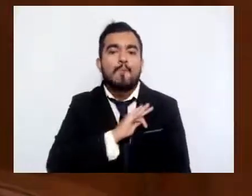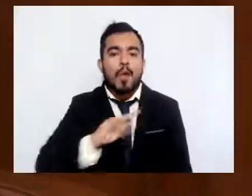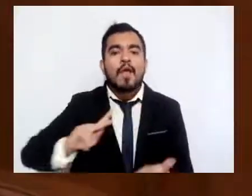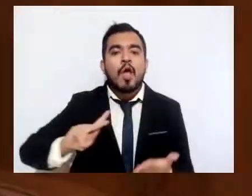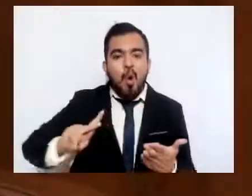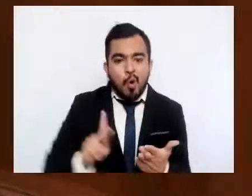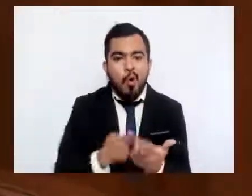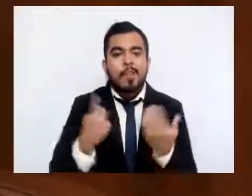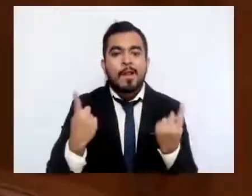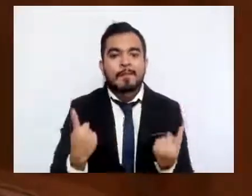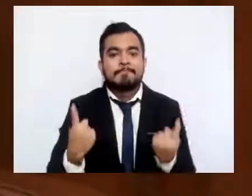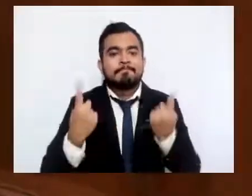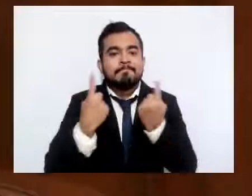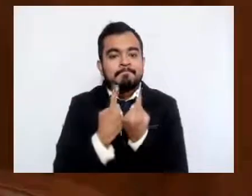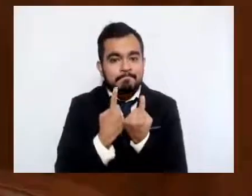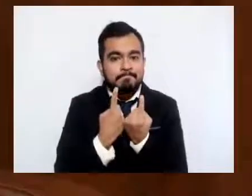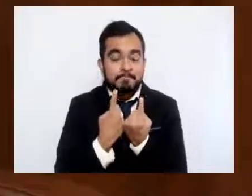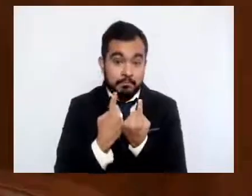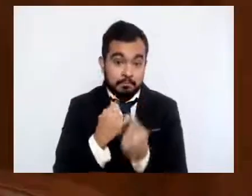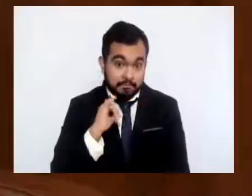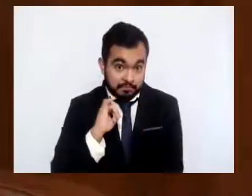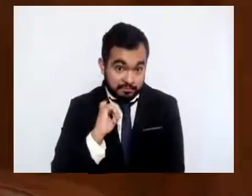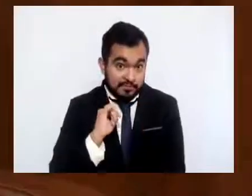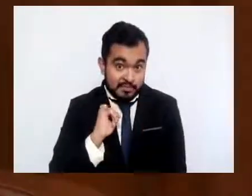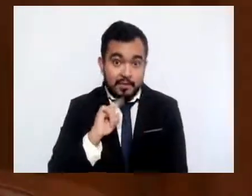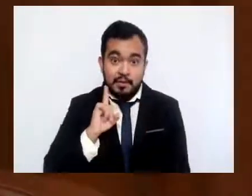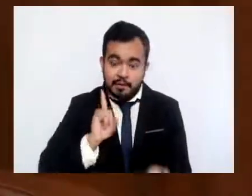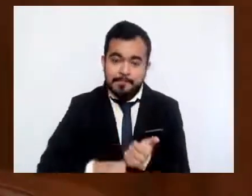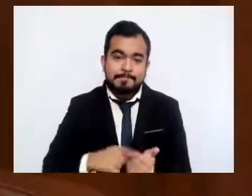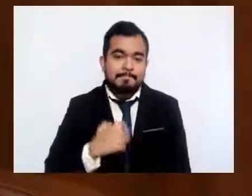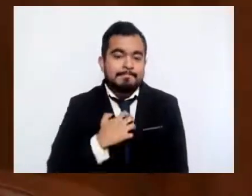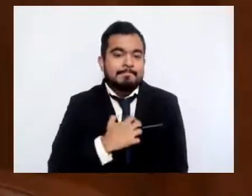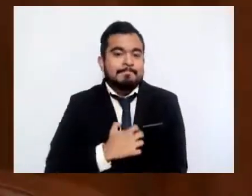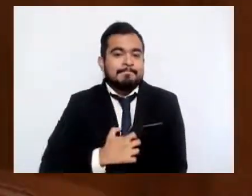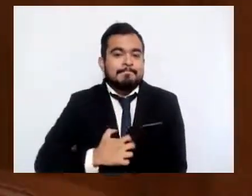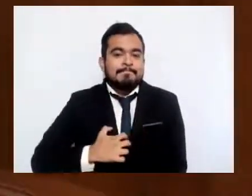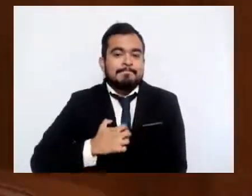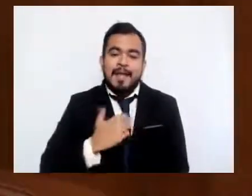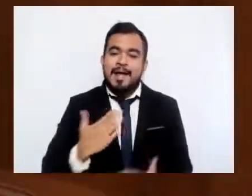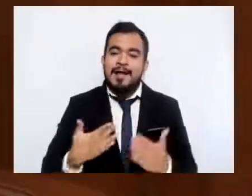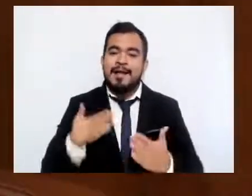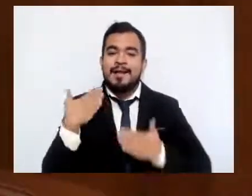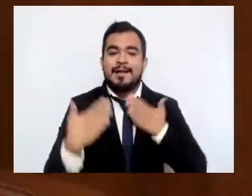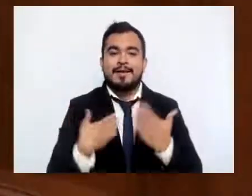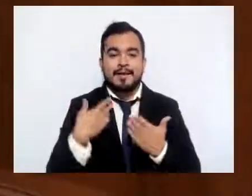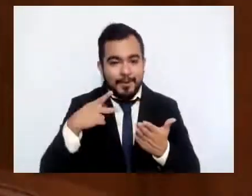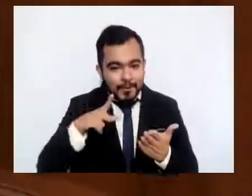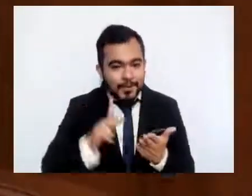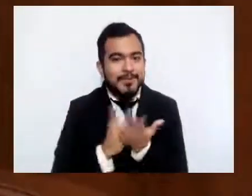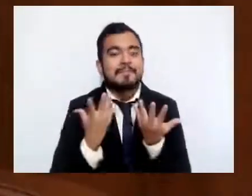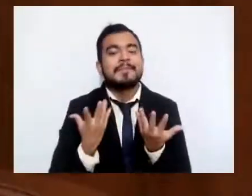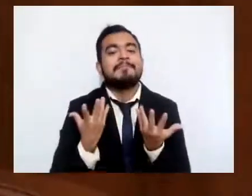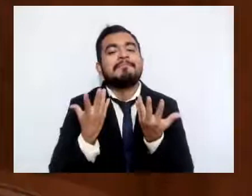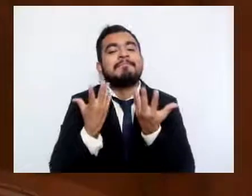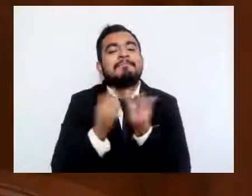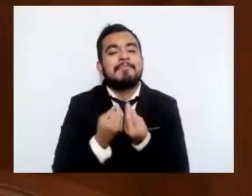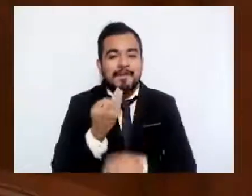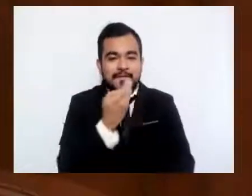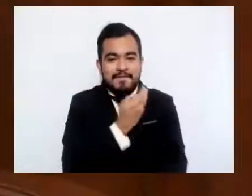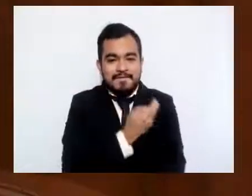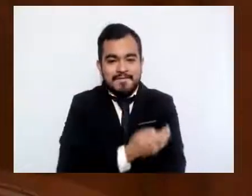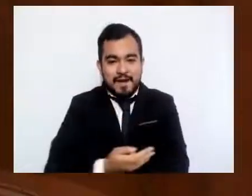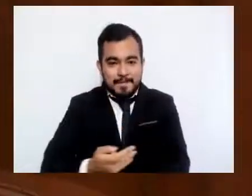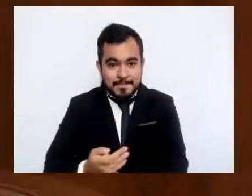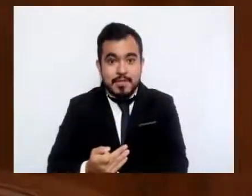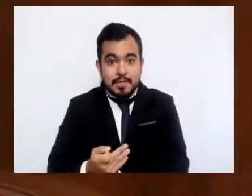grato para ellos y les provocaría mucha alegría reunirse con sus familiares y que lamentablemente pudiera ser que fuese la